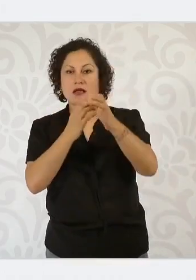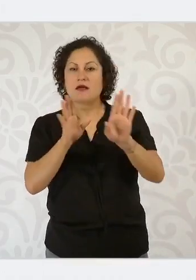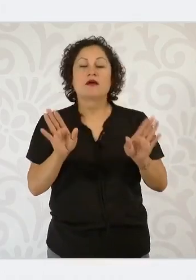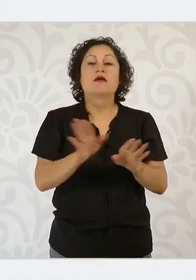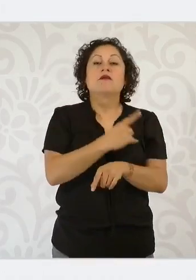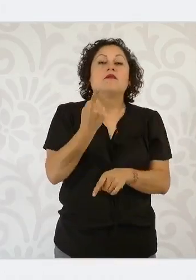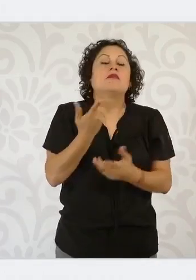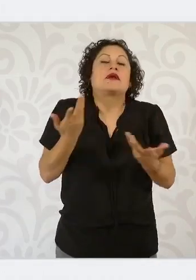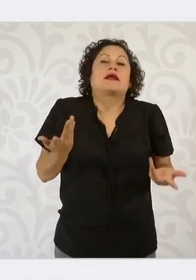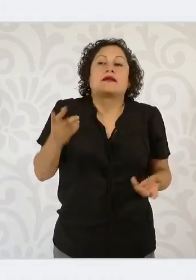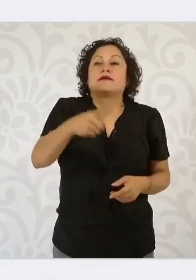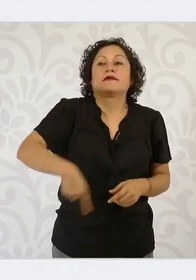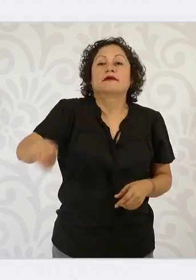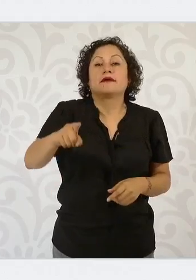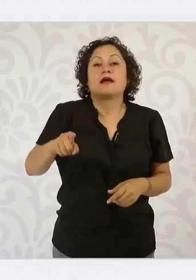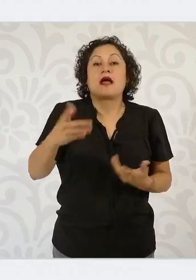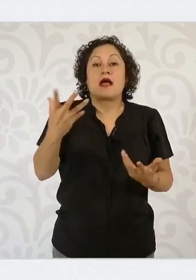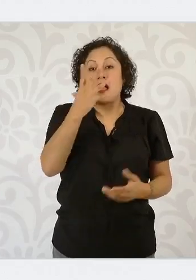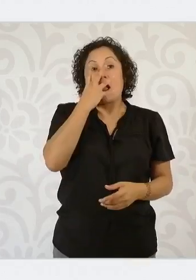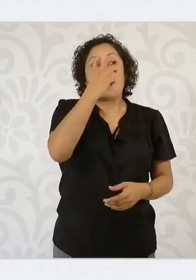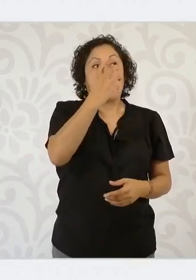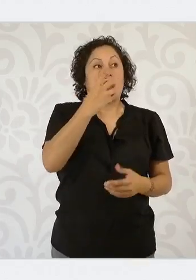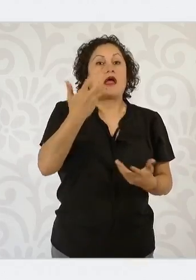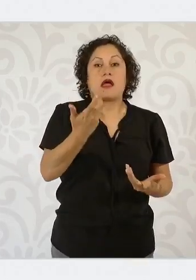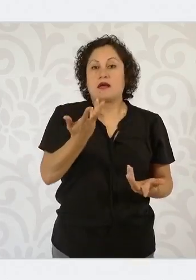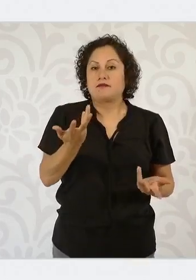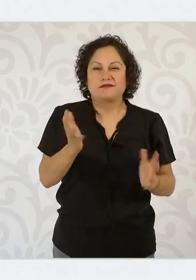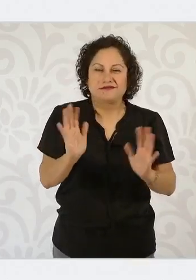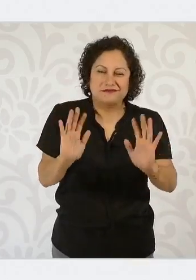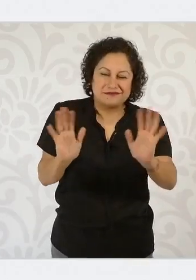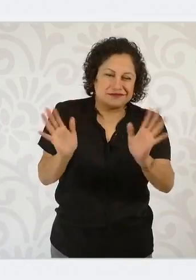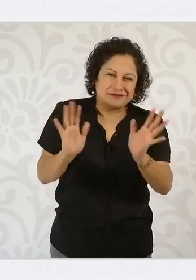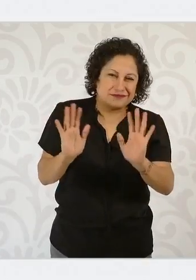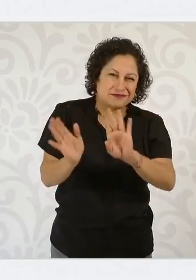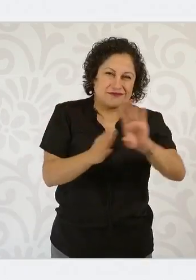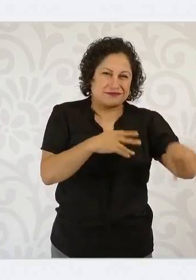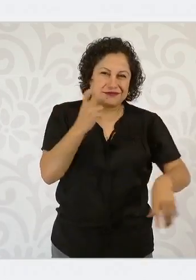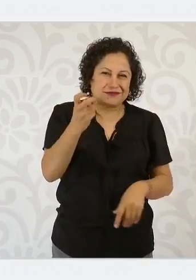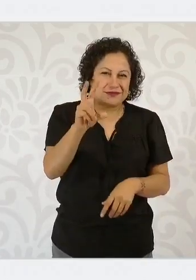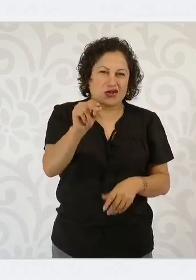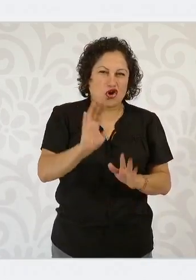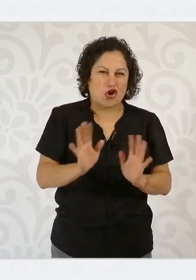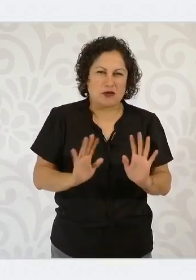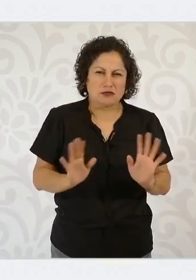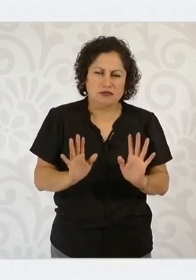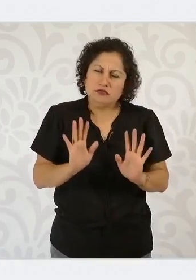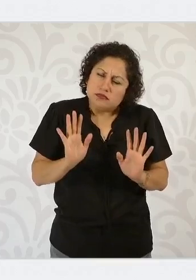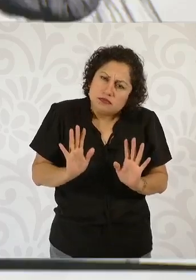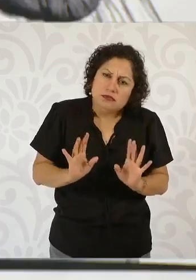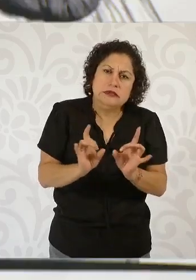el Estado va a querer tener identidad de todos los ciudadanos. No se trata de eso, sino de que realmente frente a una